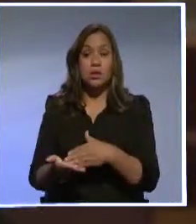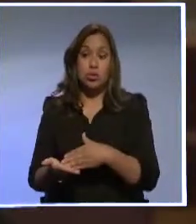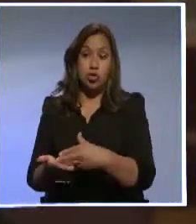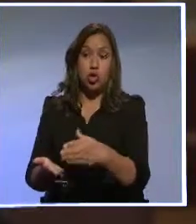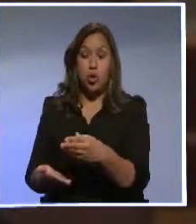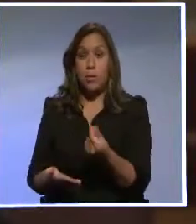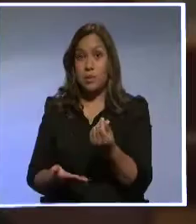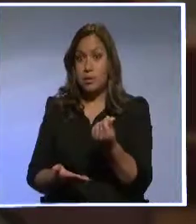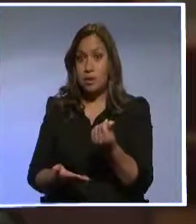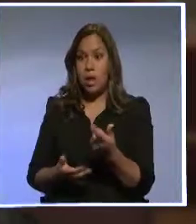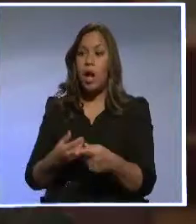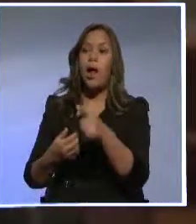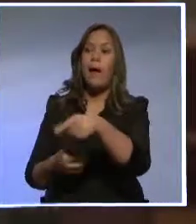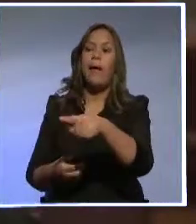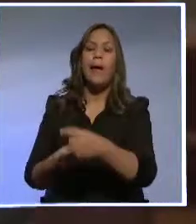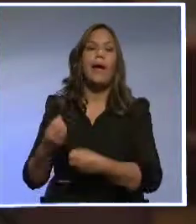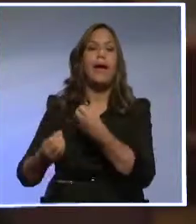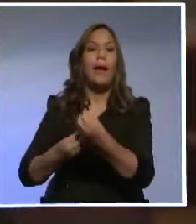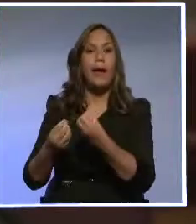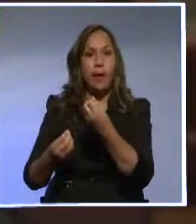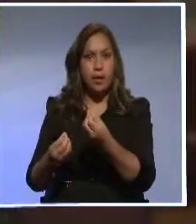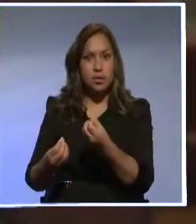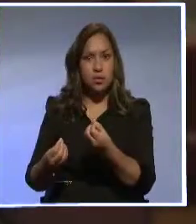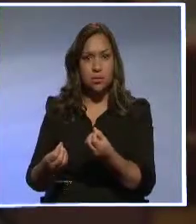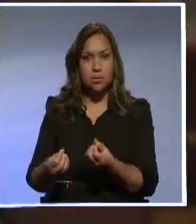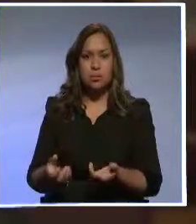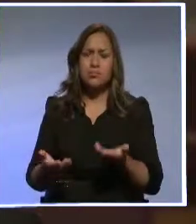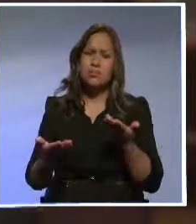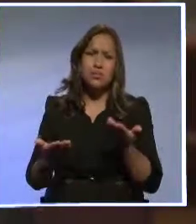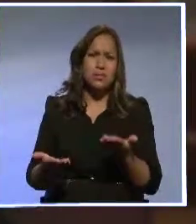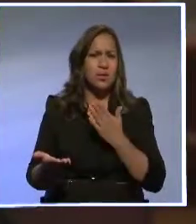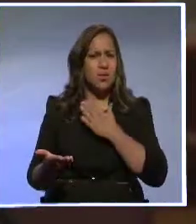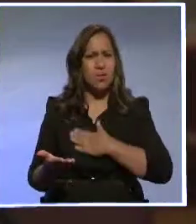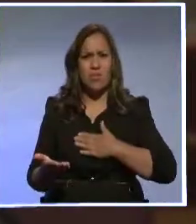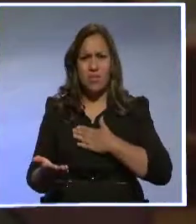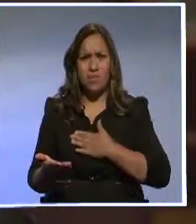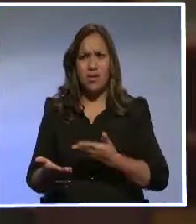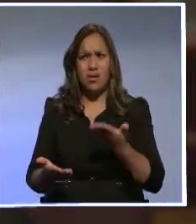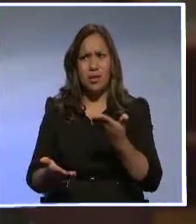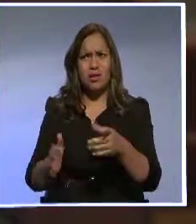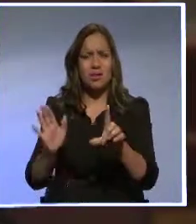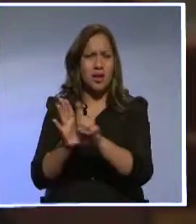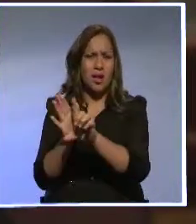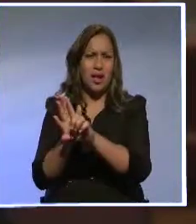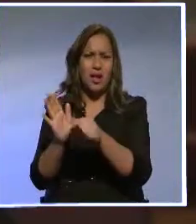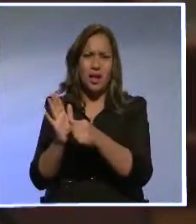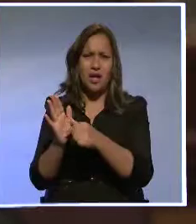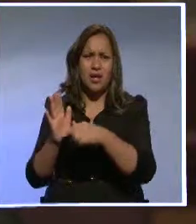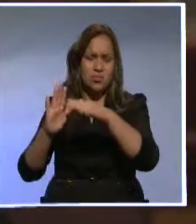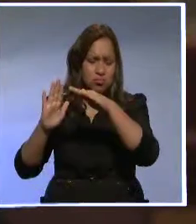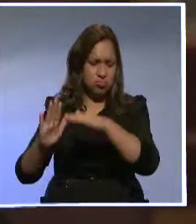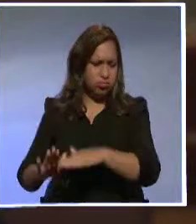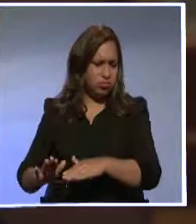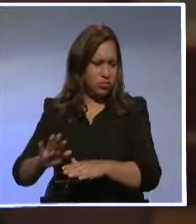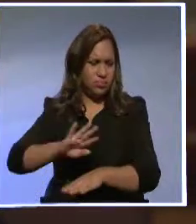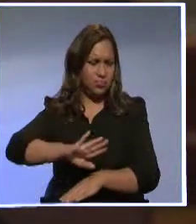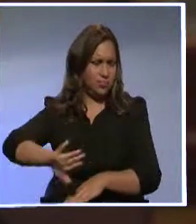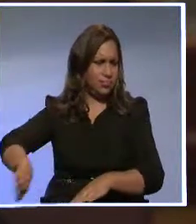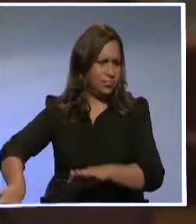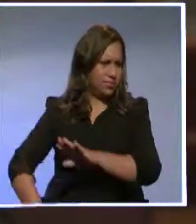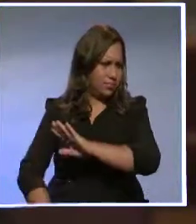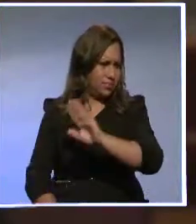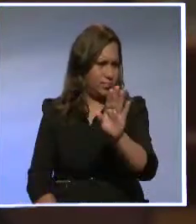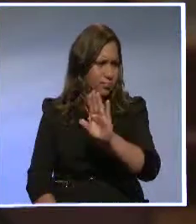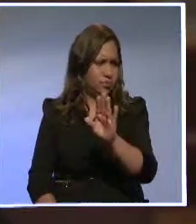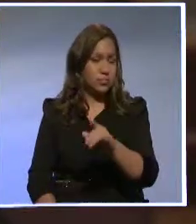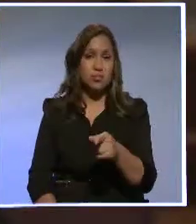o no tiene excedentes y si se desvirtúa la esencia de una ley yo creo que esta ley fíjate por ejemplo